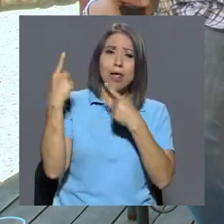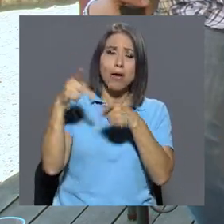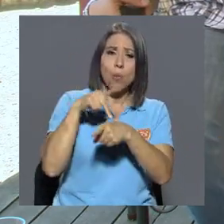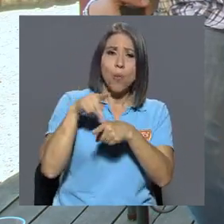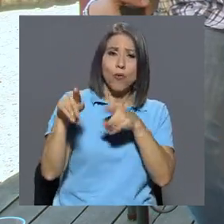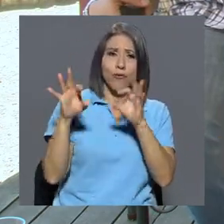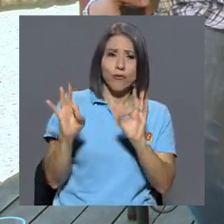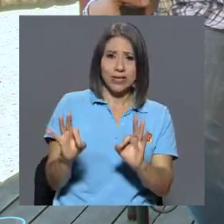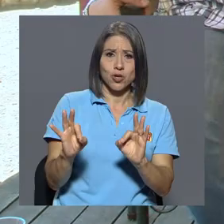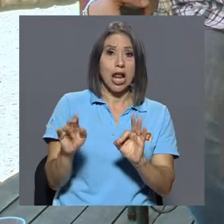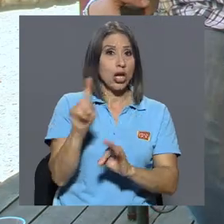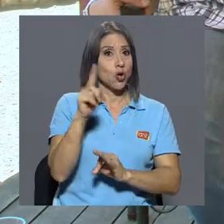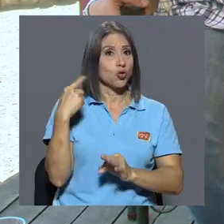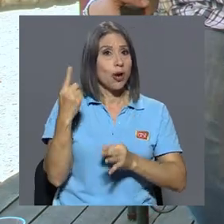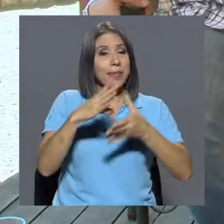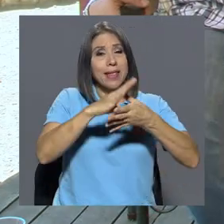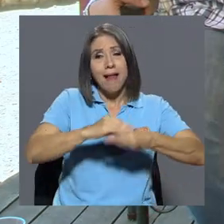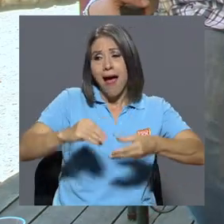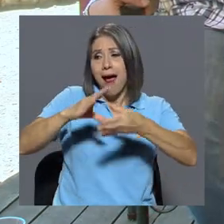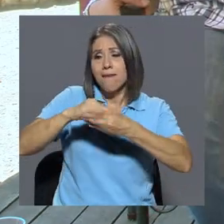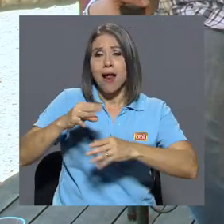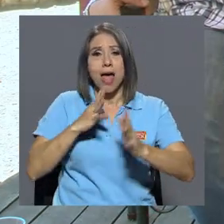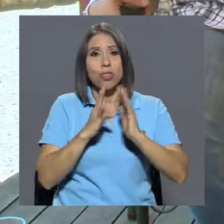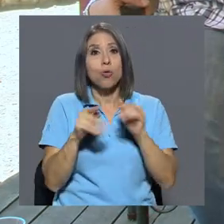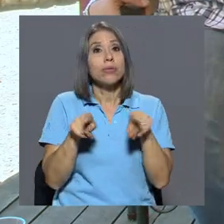no solamente narrando, sino organizando.